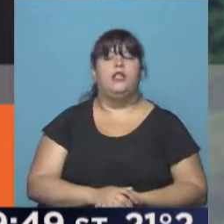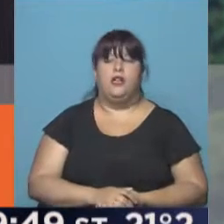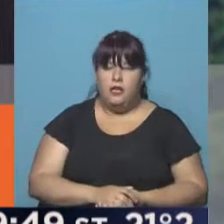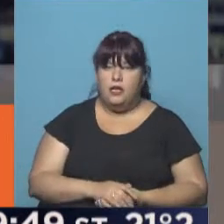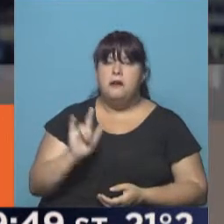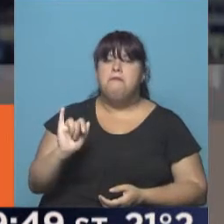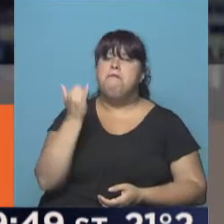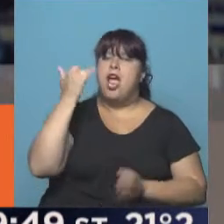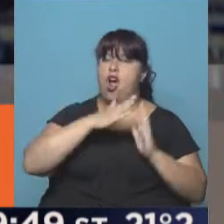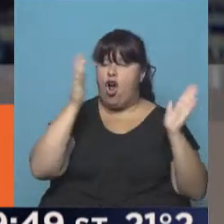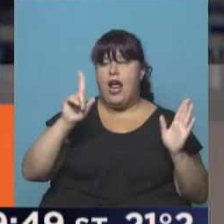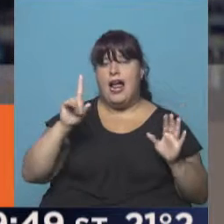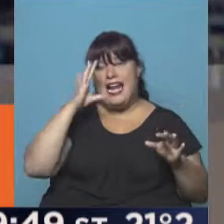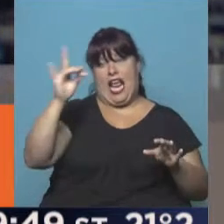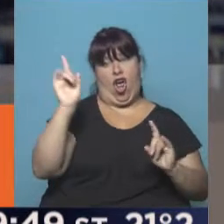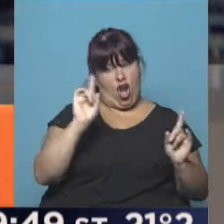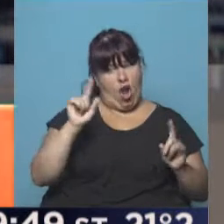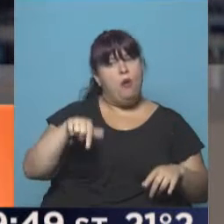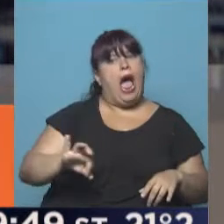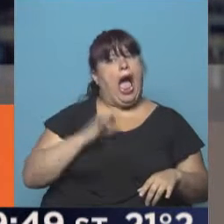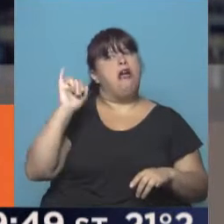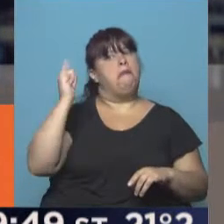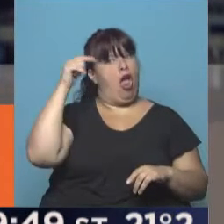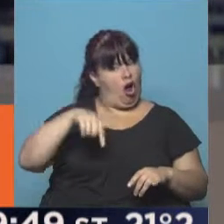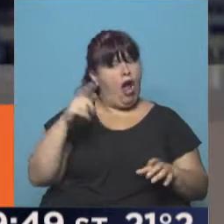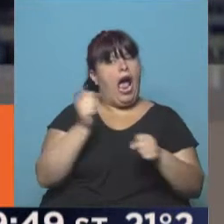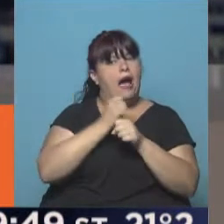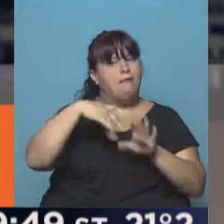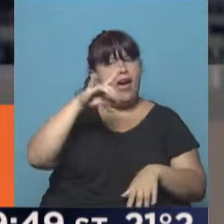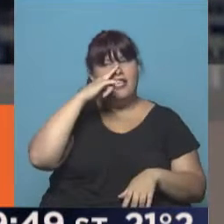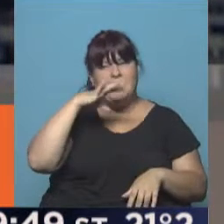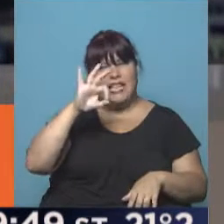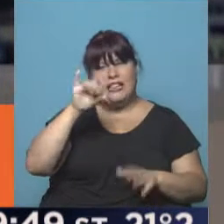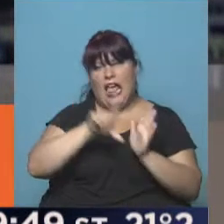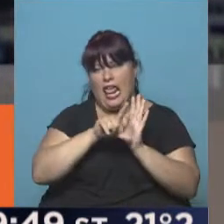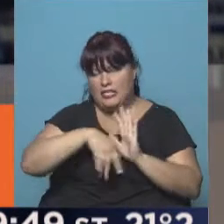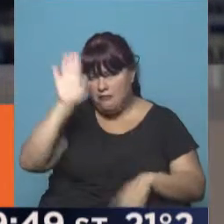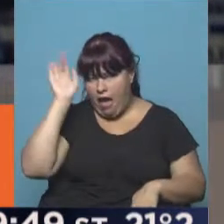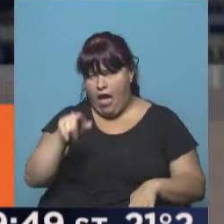uno de mejores en los últimos tiempos, no es el récord, pero es uno de los mejores, se han aprobado más de 30 y pico de leyes,